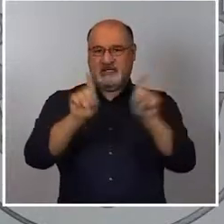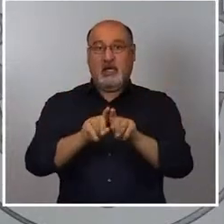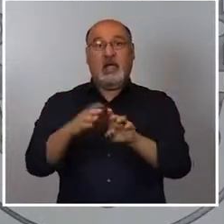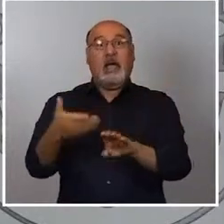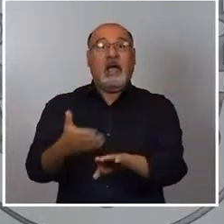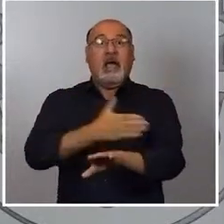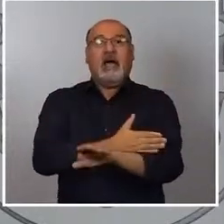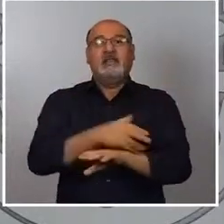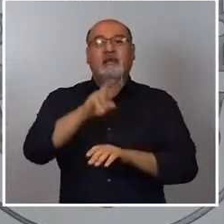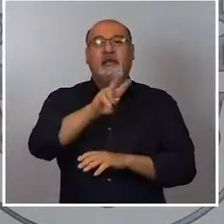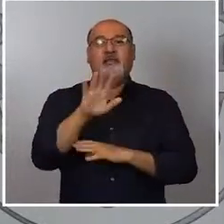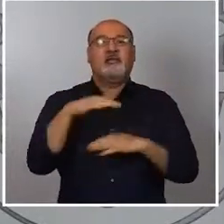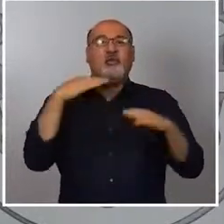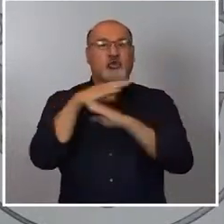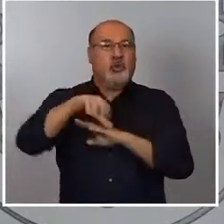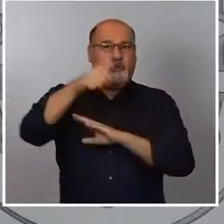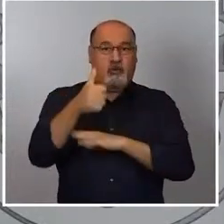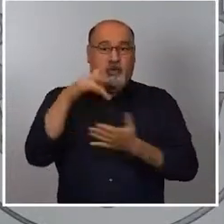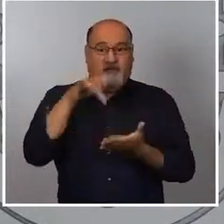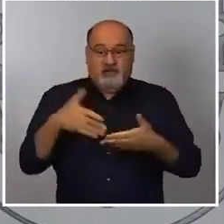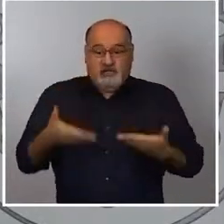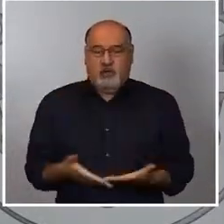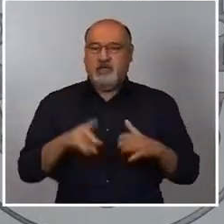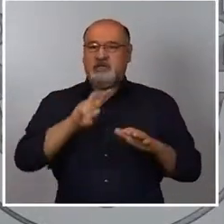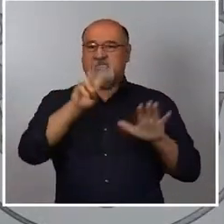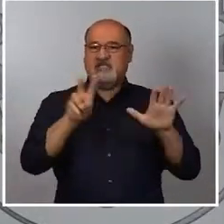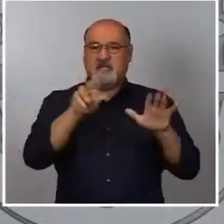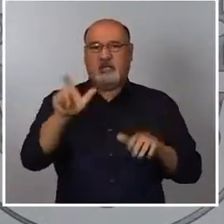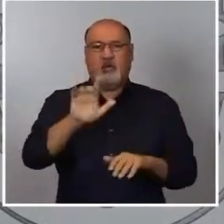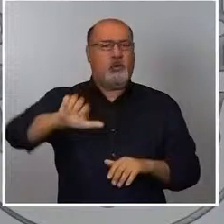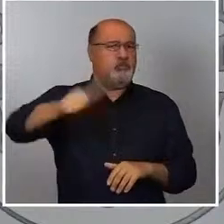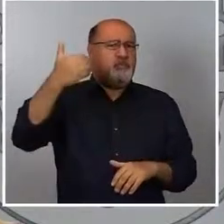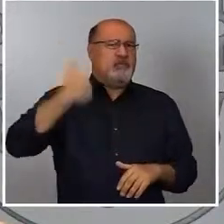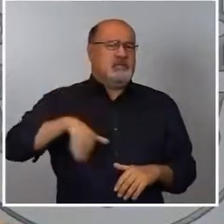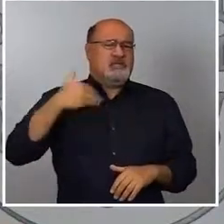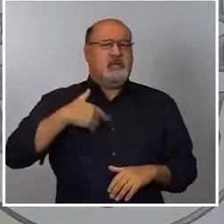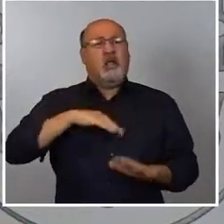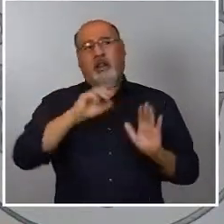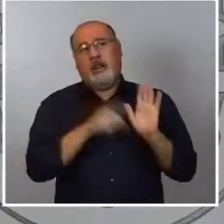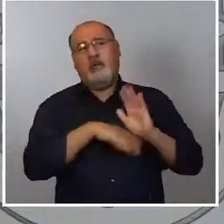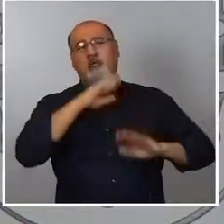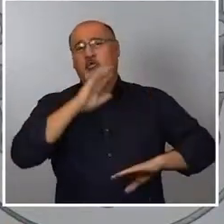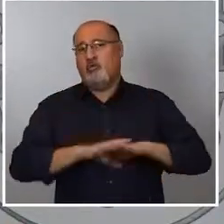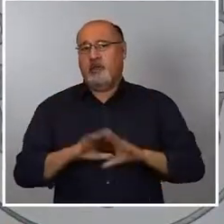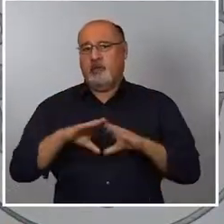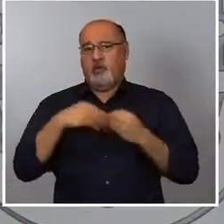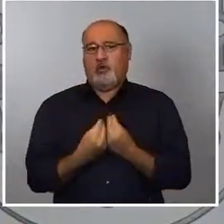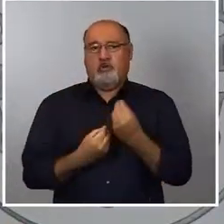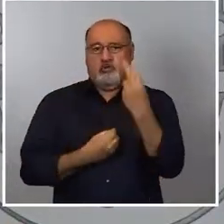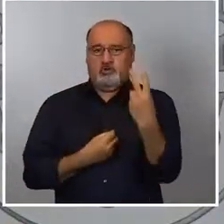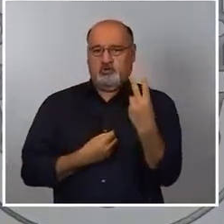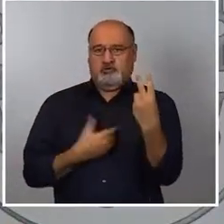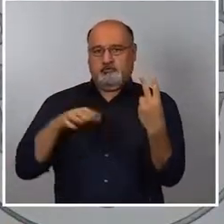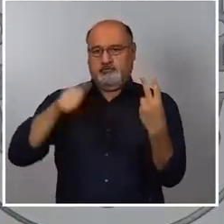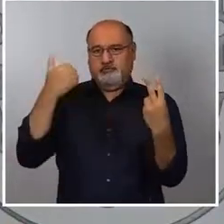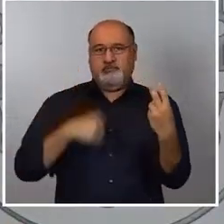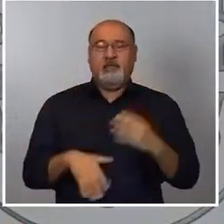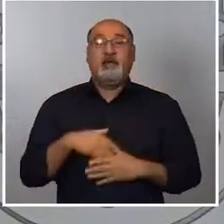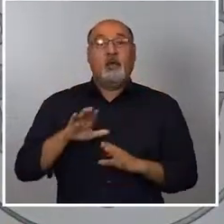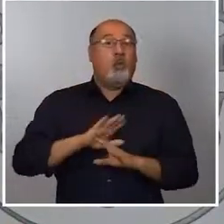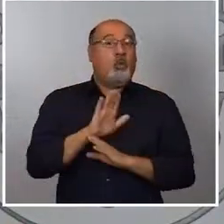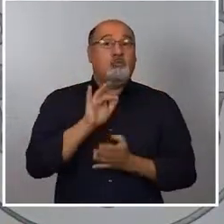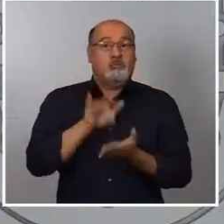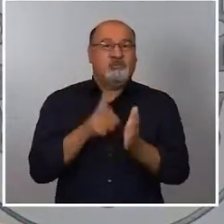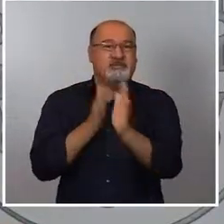a fecha de hoy 7 de julio ya están aprobados ambos documentos también por último comentarles